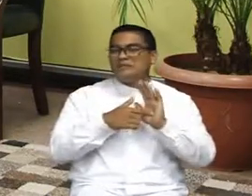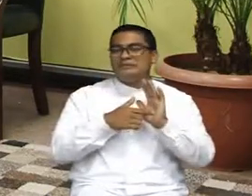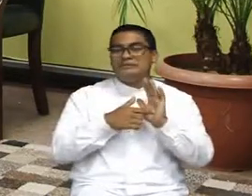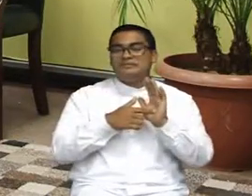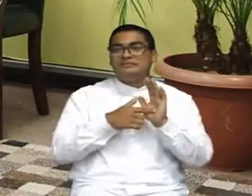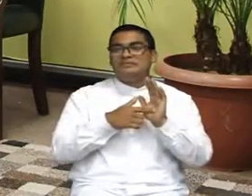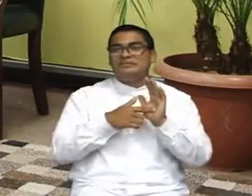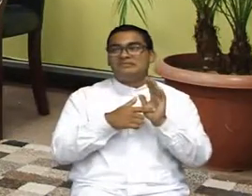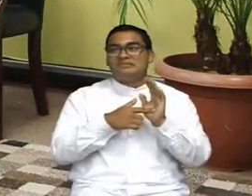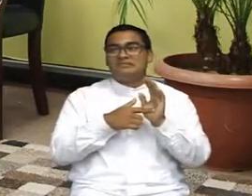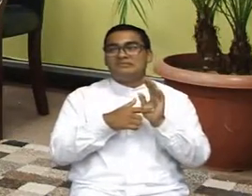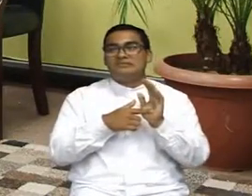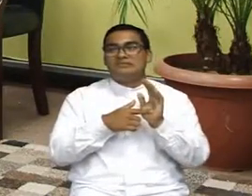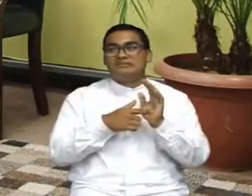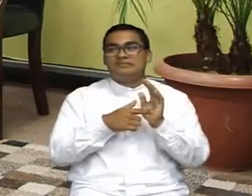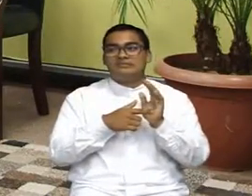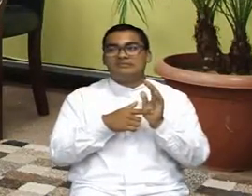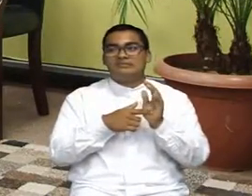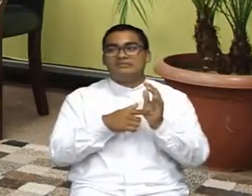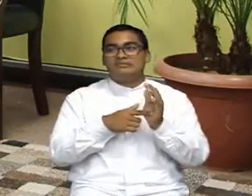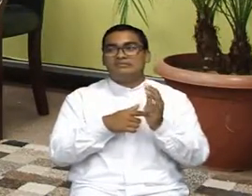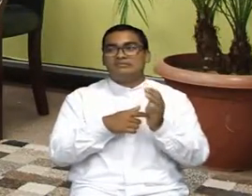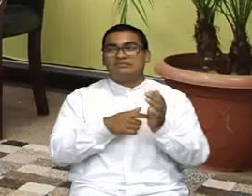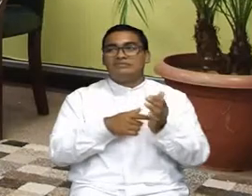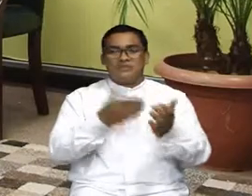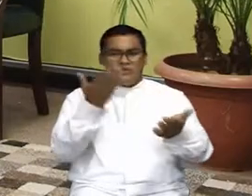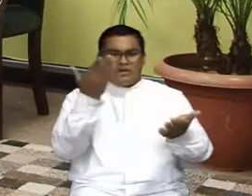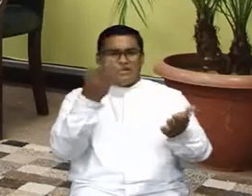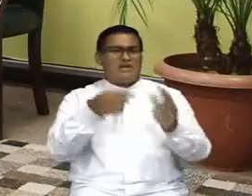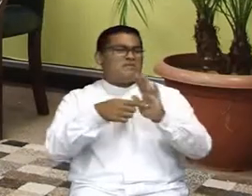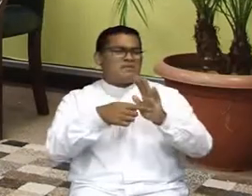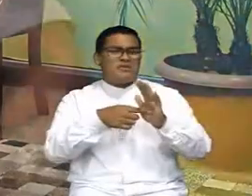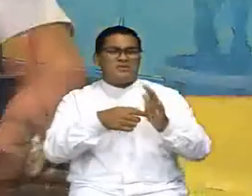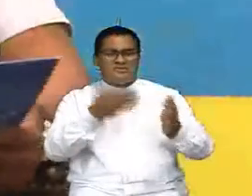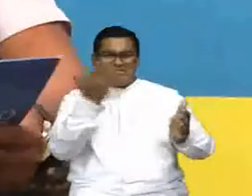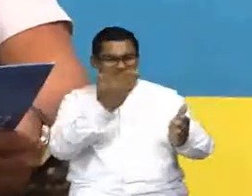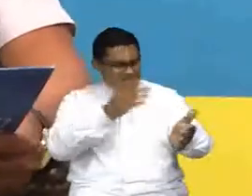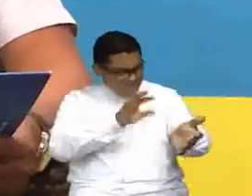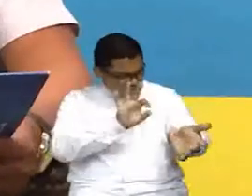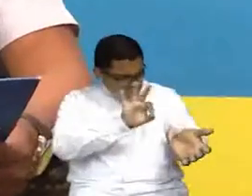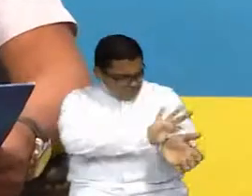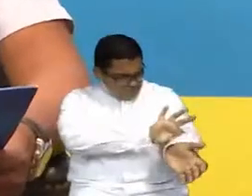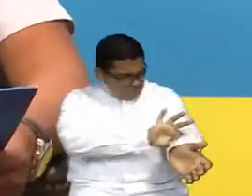cuando nosotros botamos, la tinta indeleble cuando botamos y queda así